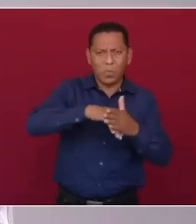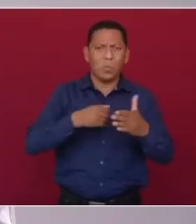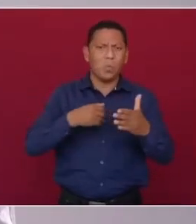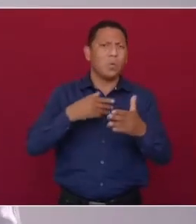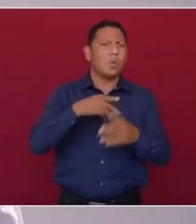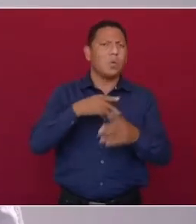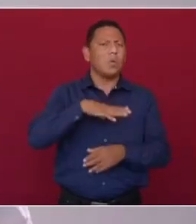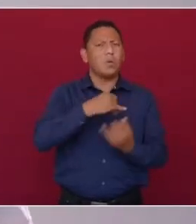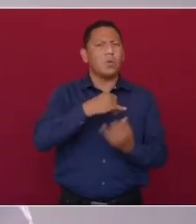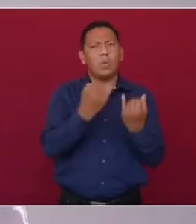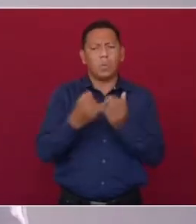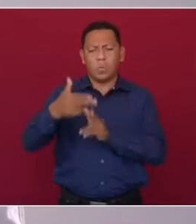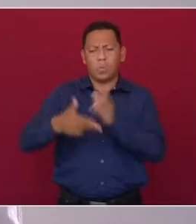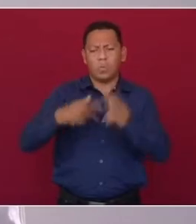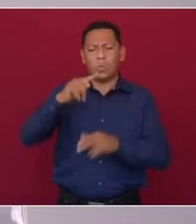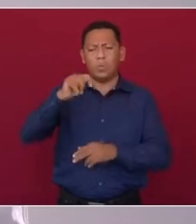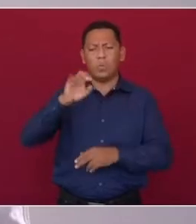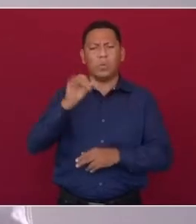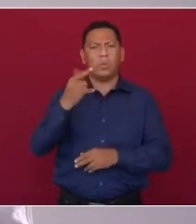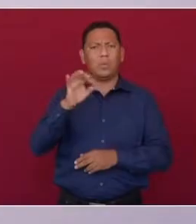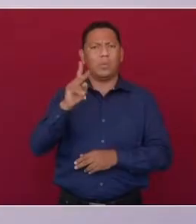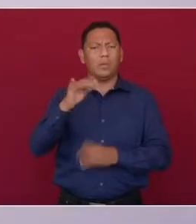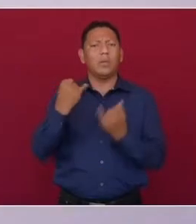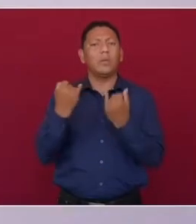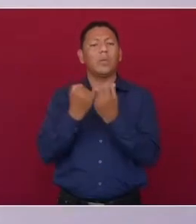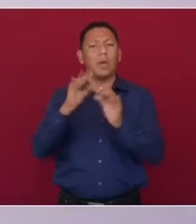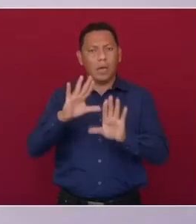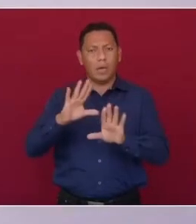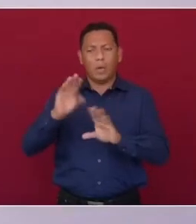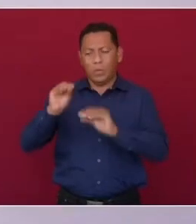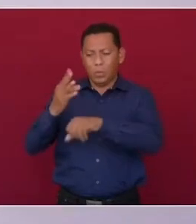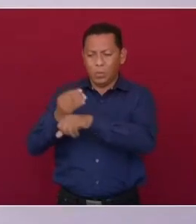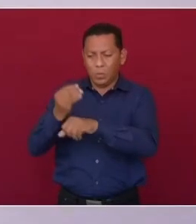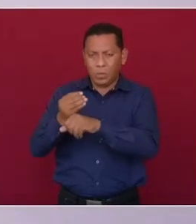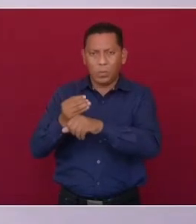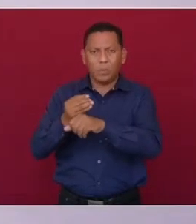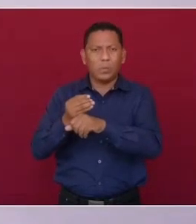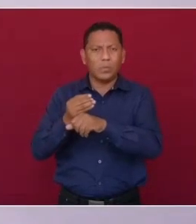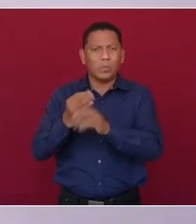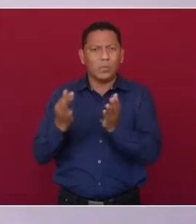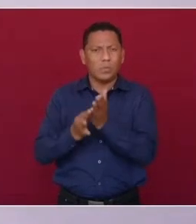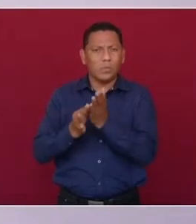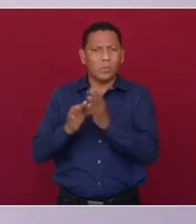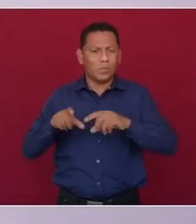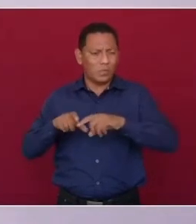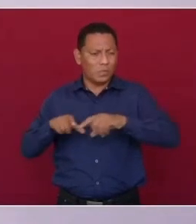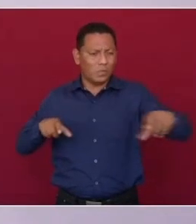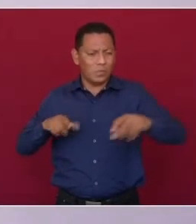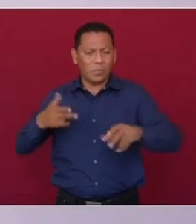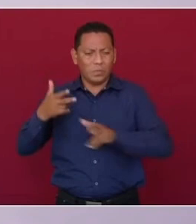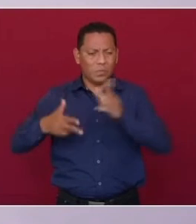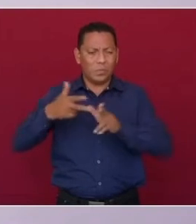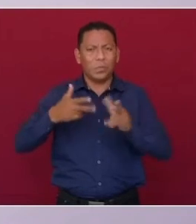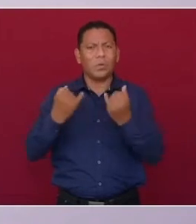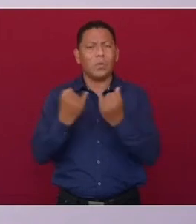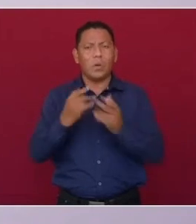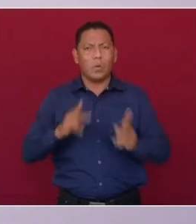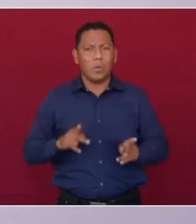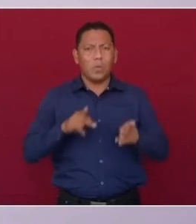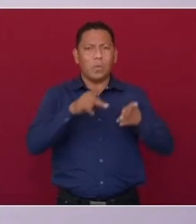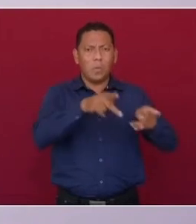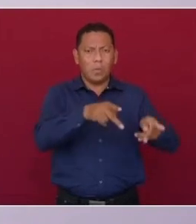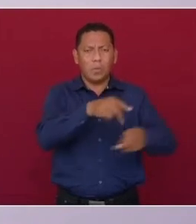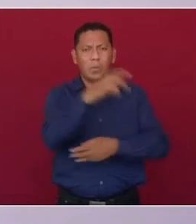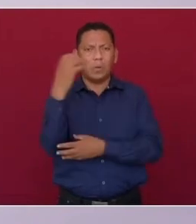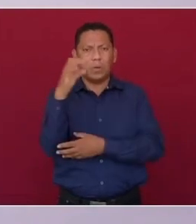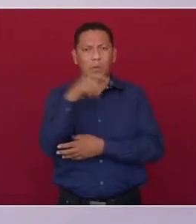del Istmo de Tehuantepec. También vamos a rehabilitar las vías férreas y los puentes de